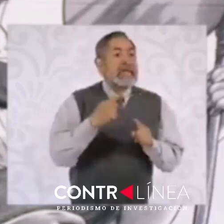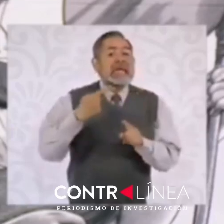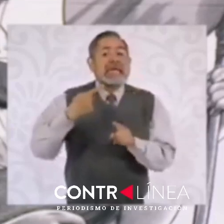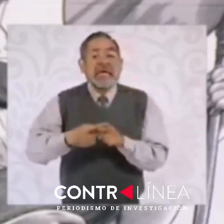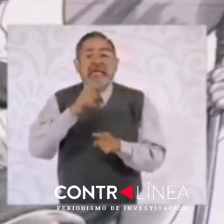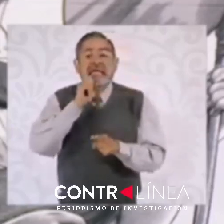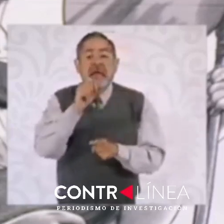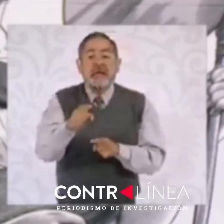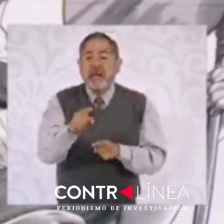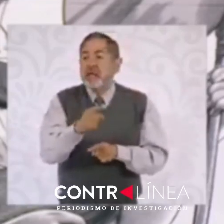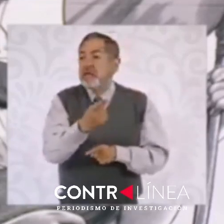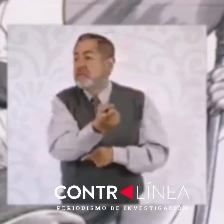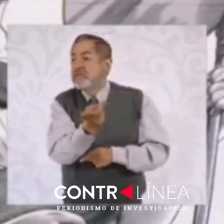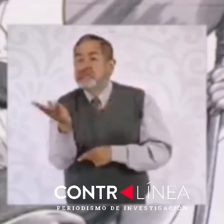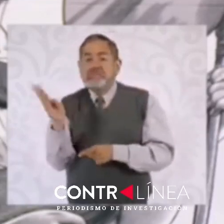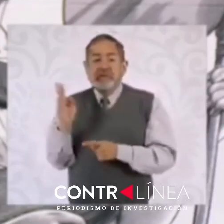empresas